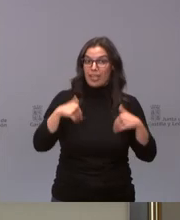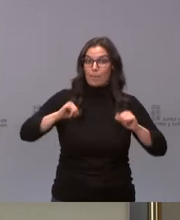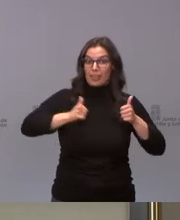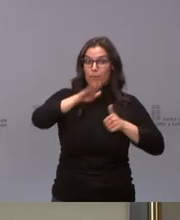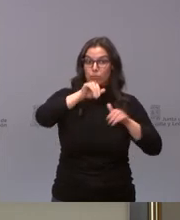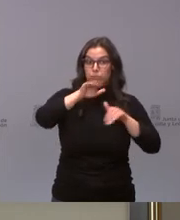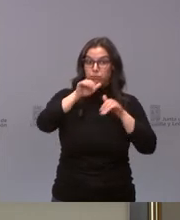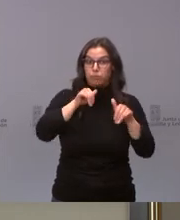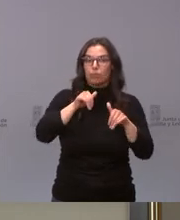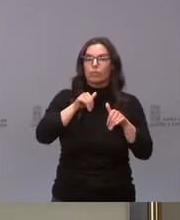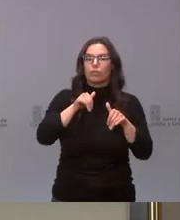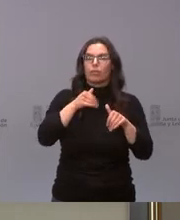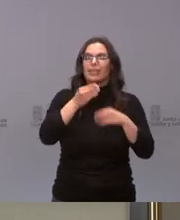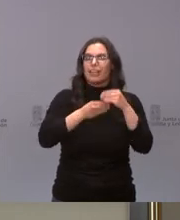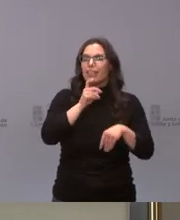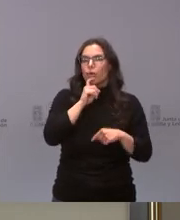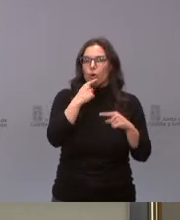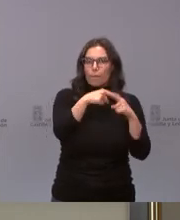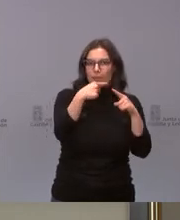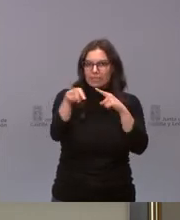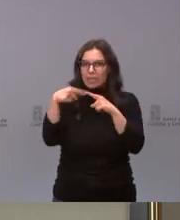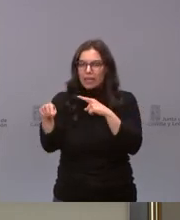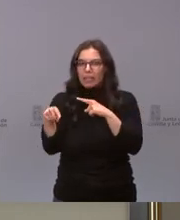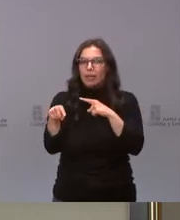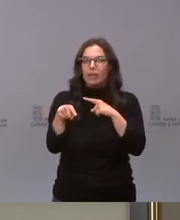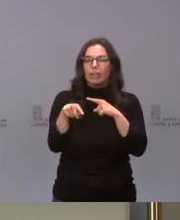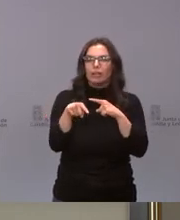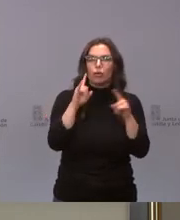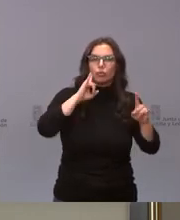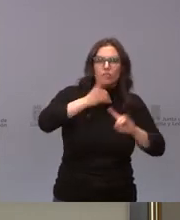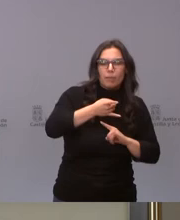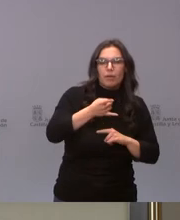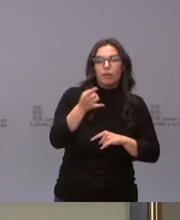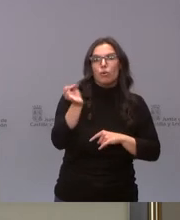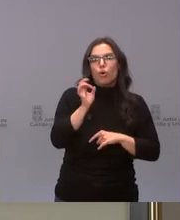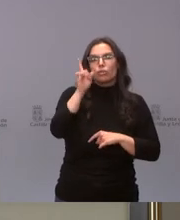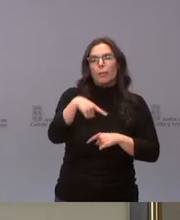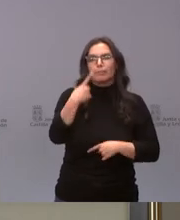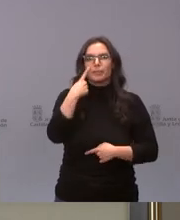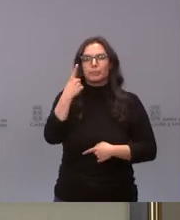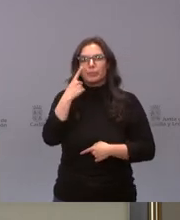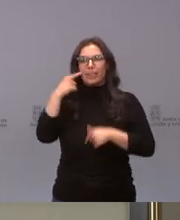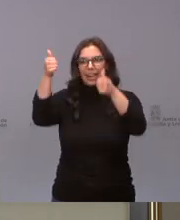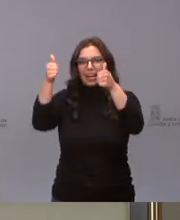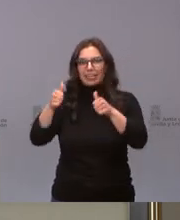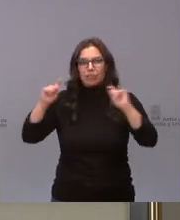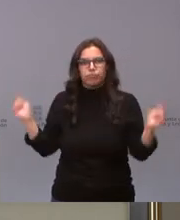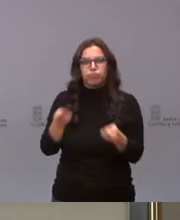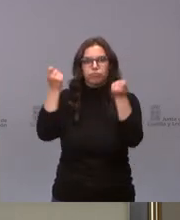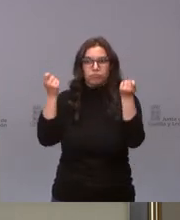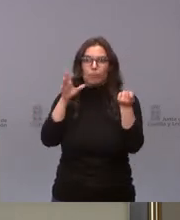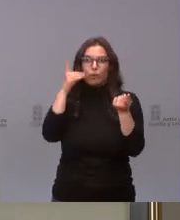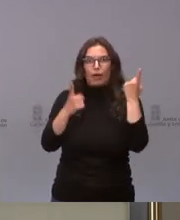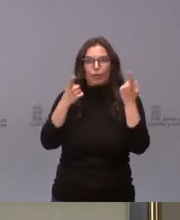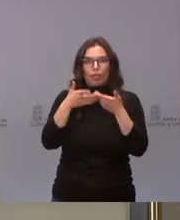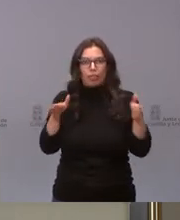o mandando SMS a los usuarios, o si también tienen que estar pendientes de los carteles, porque por ahí se puede perder gente por